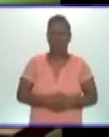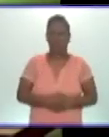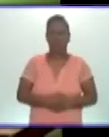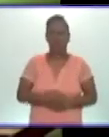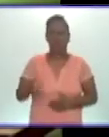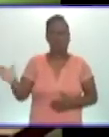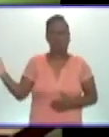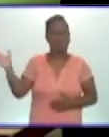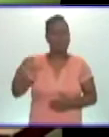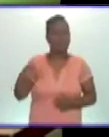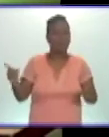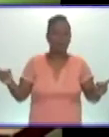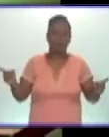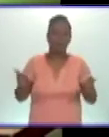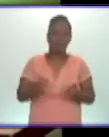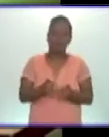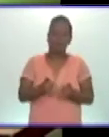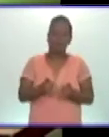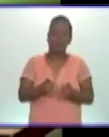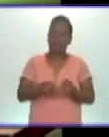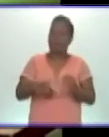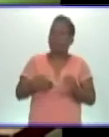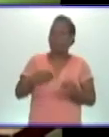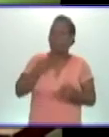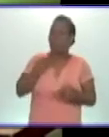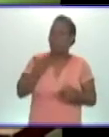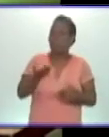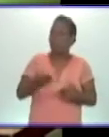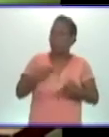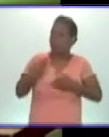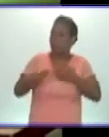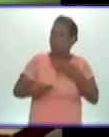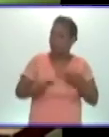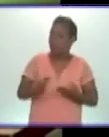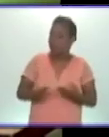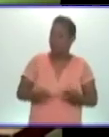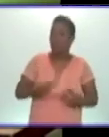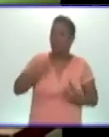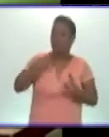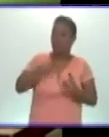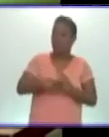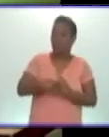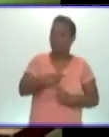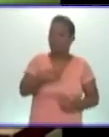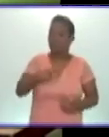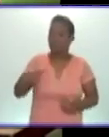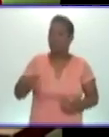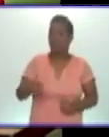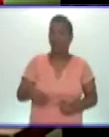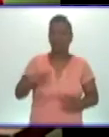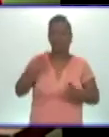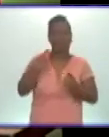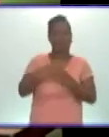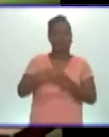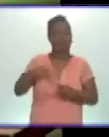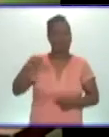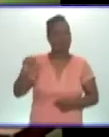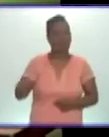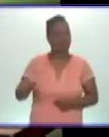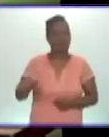resumir el procedimiento para suma y resta de polinomios o